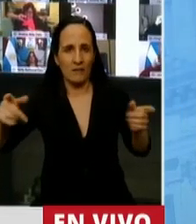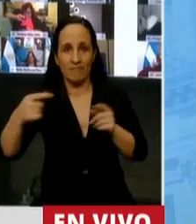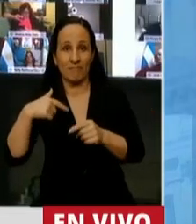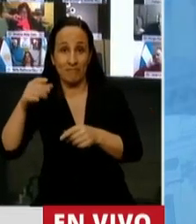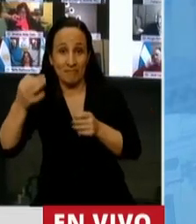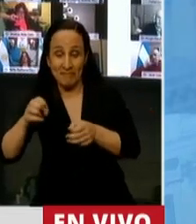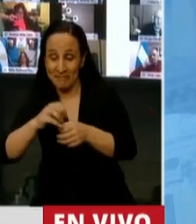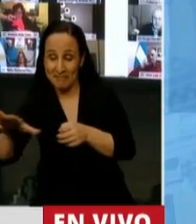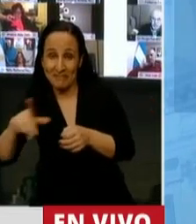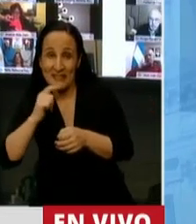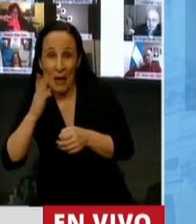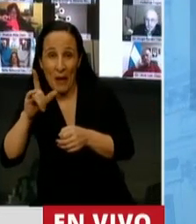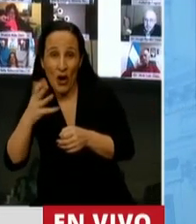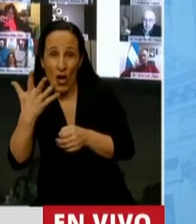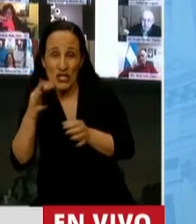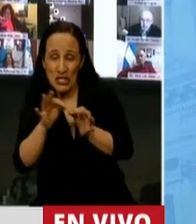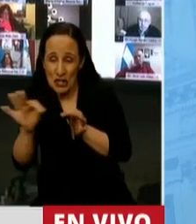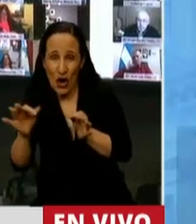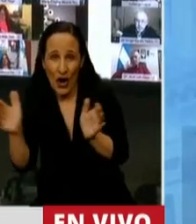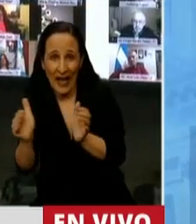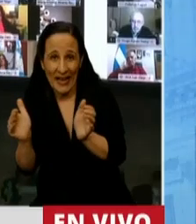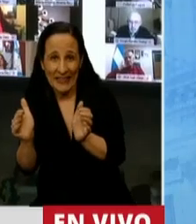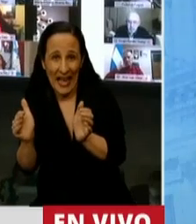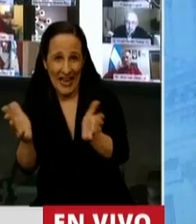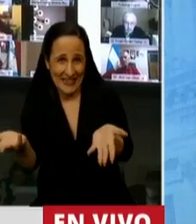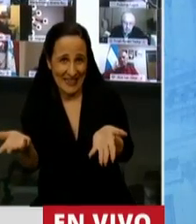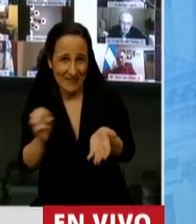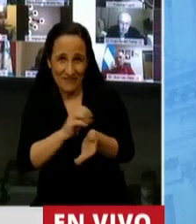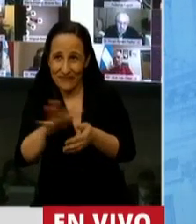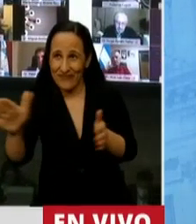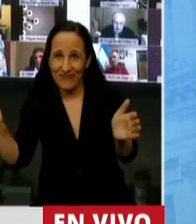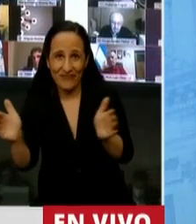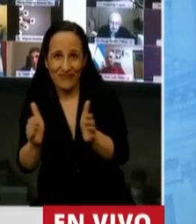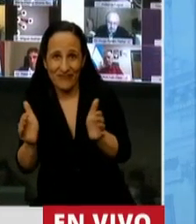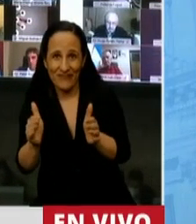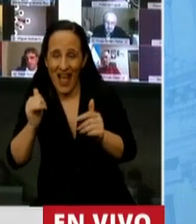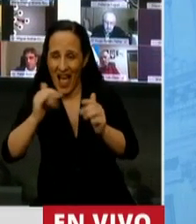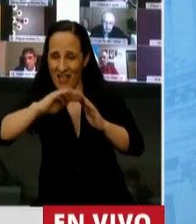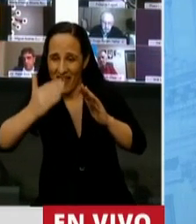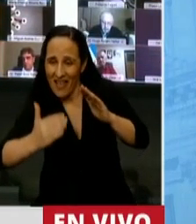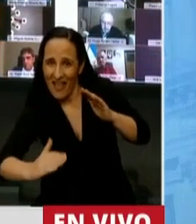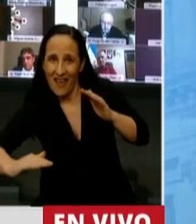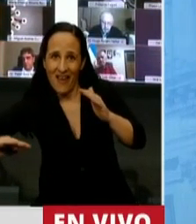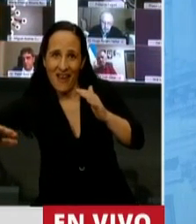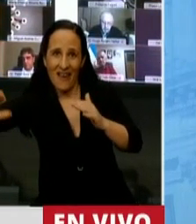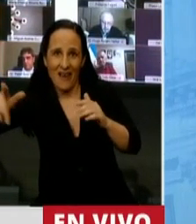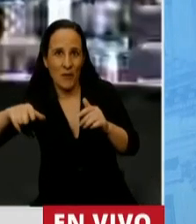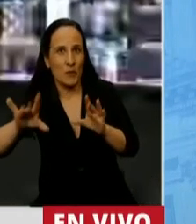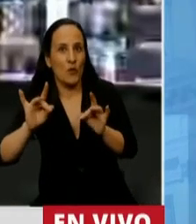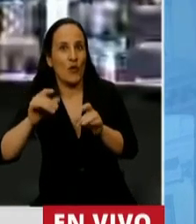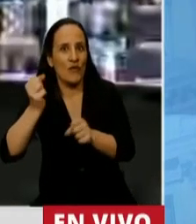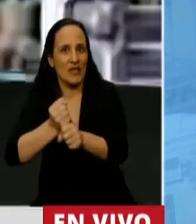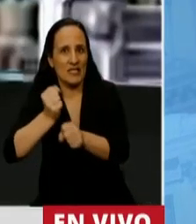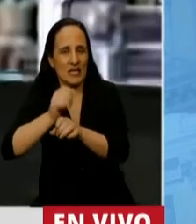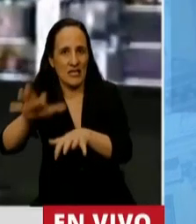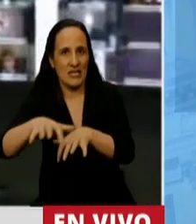Y ahí hay que sufrir. Y esas chacras son chacras que tienen desniveles y es muy difícil el